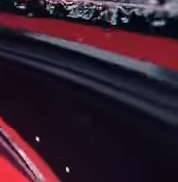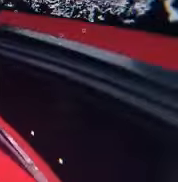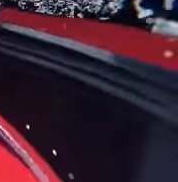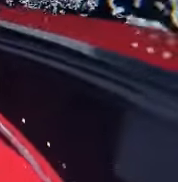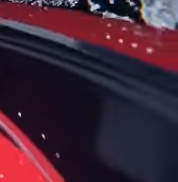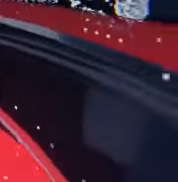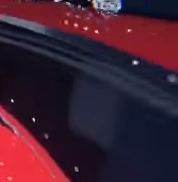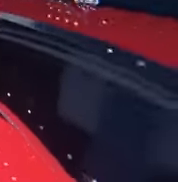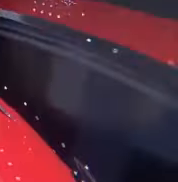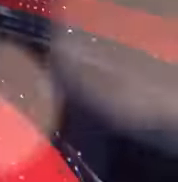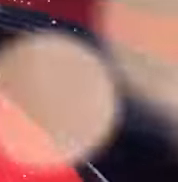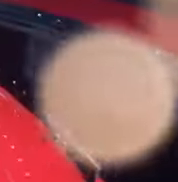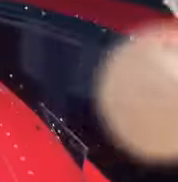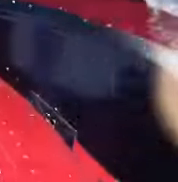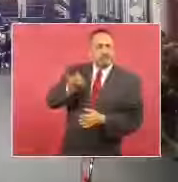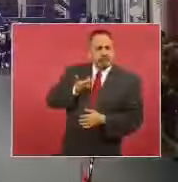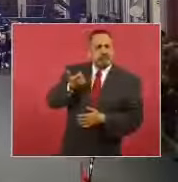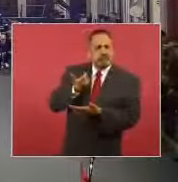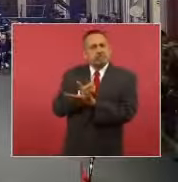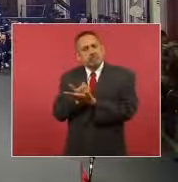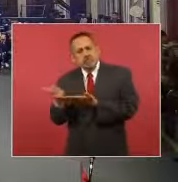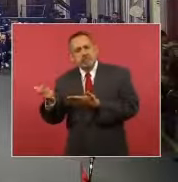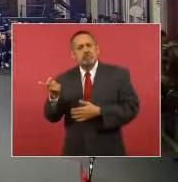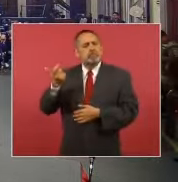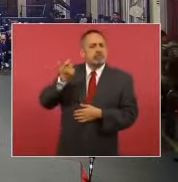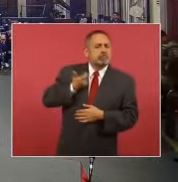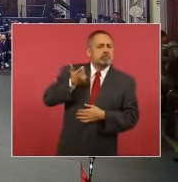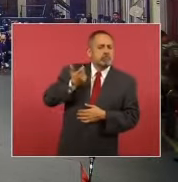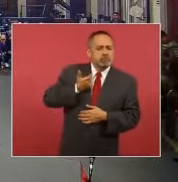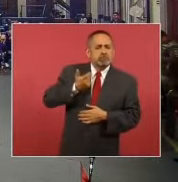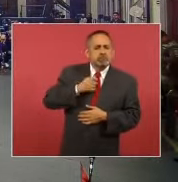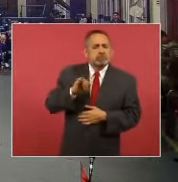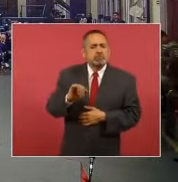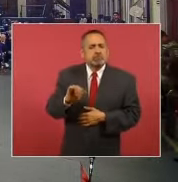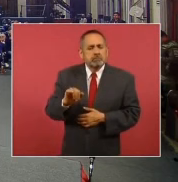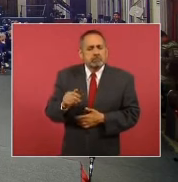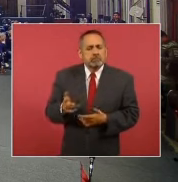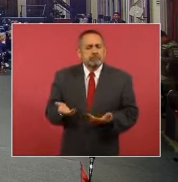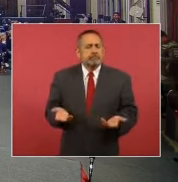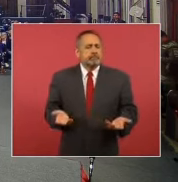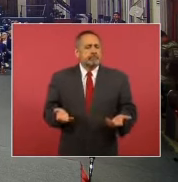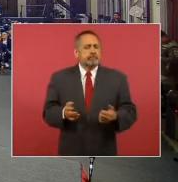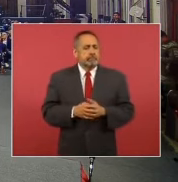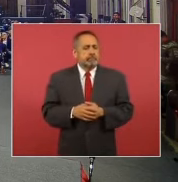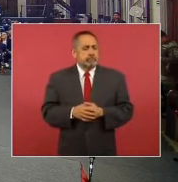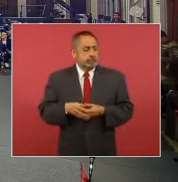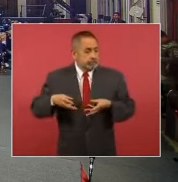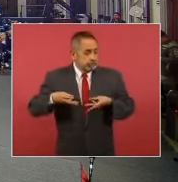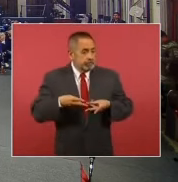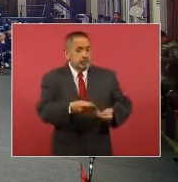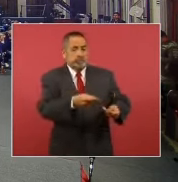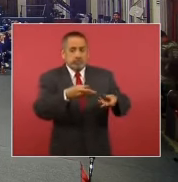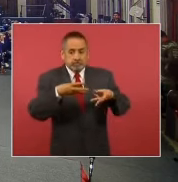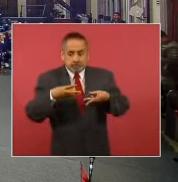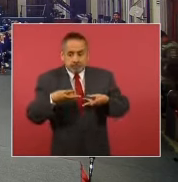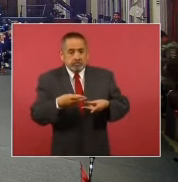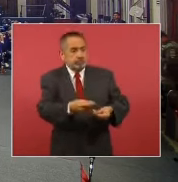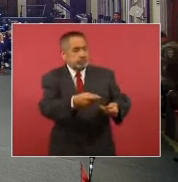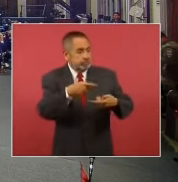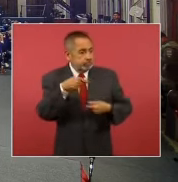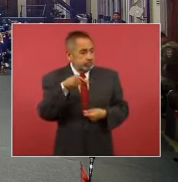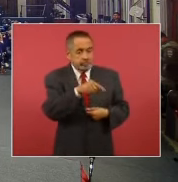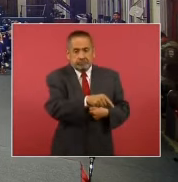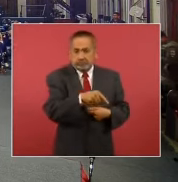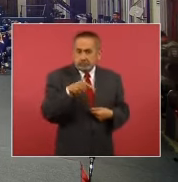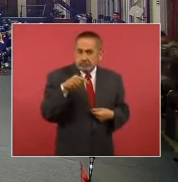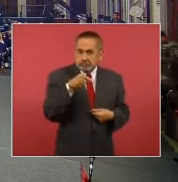Perspectivas en Breve. López Obrador denunció que hubo mala fe y amarillismo sobre su salud al retomar este viernes sus actividades oficiales